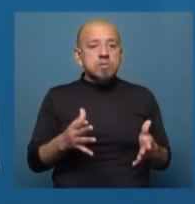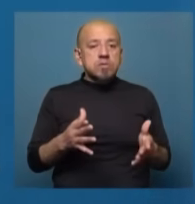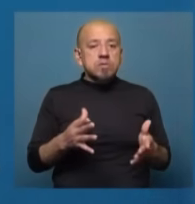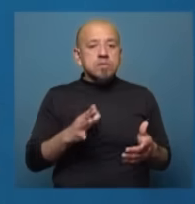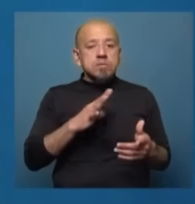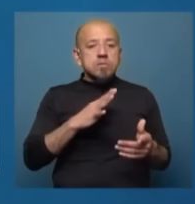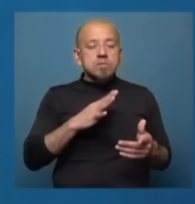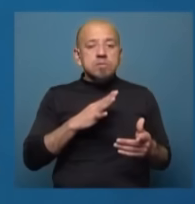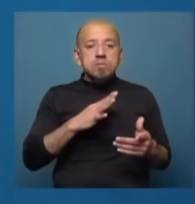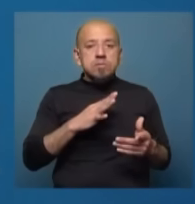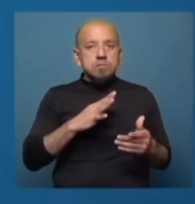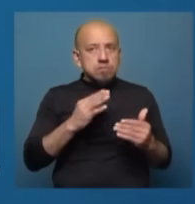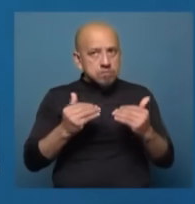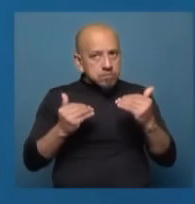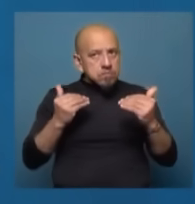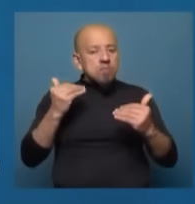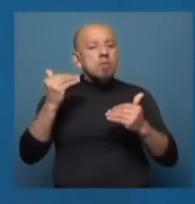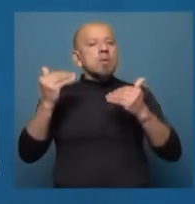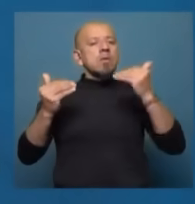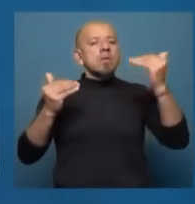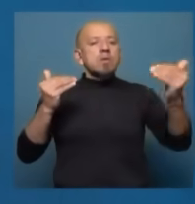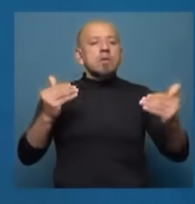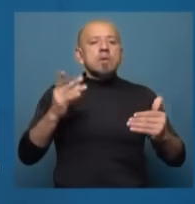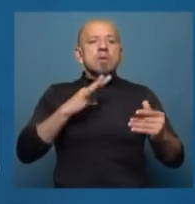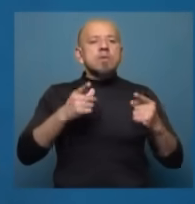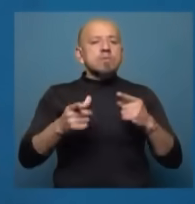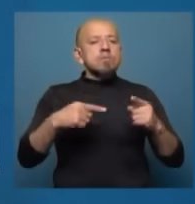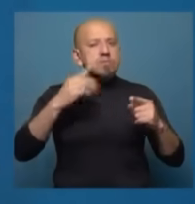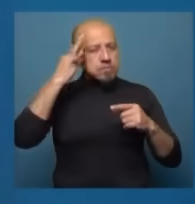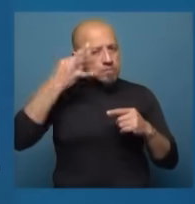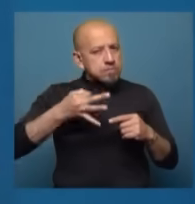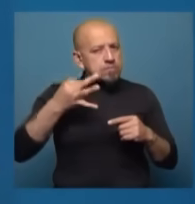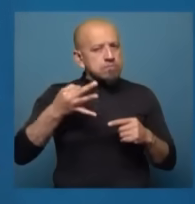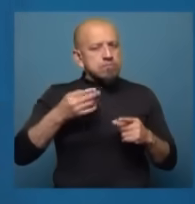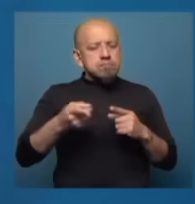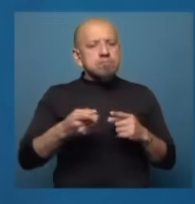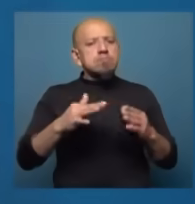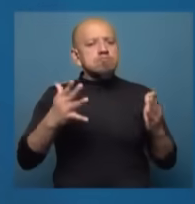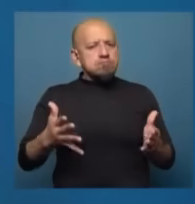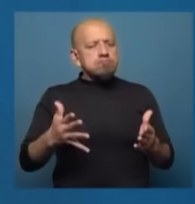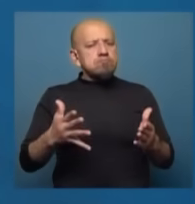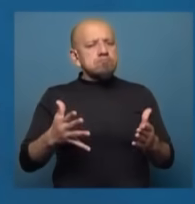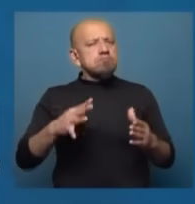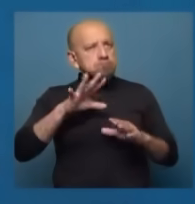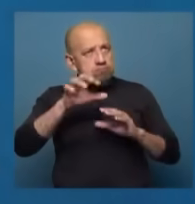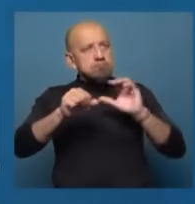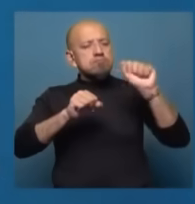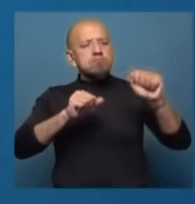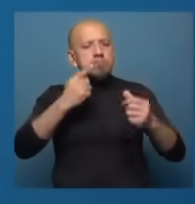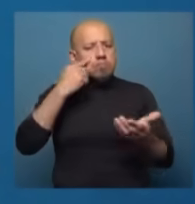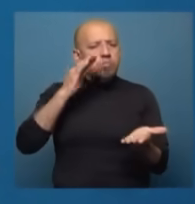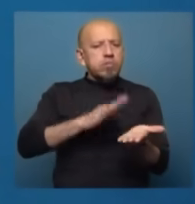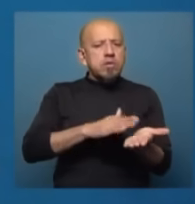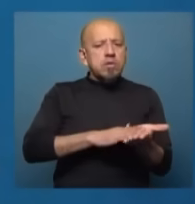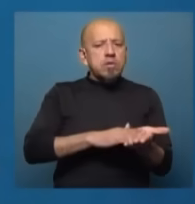Está en el nivel que se alcanzó que ya te digo está realmente el nivel de prueba ya como